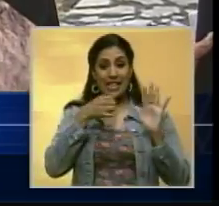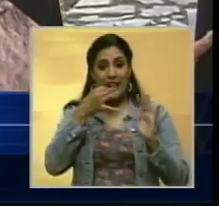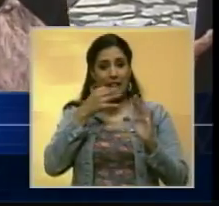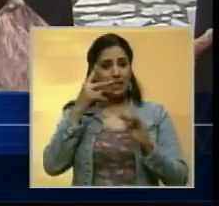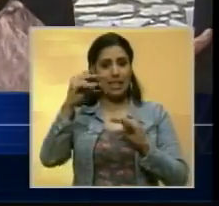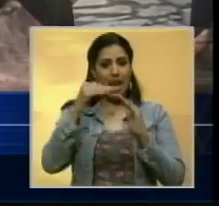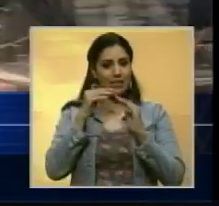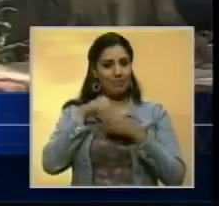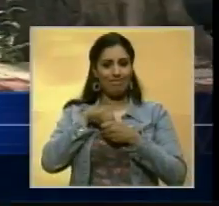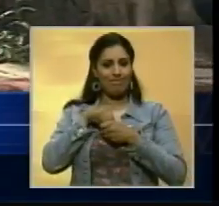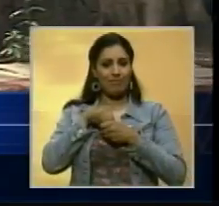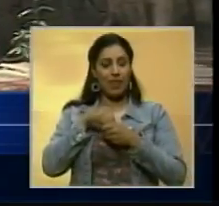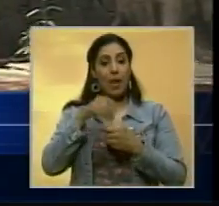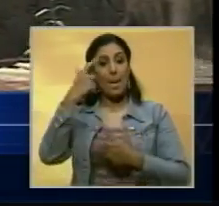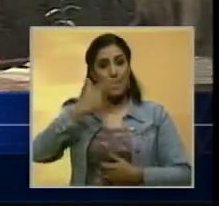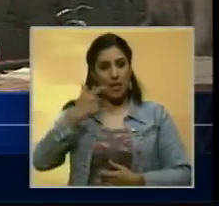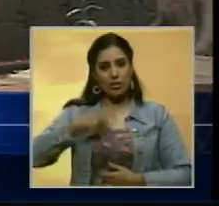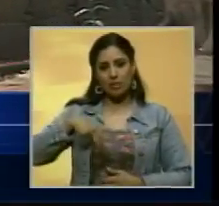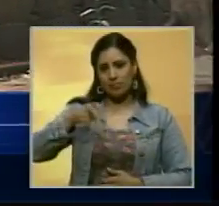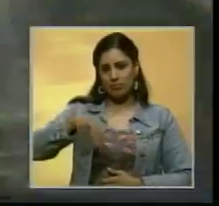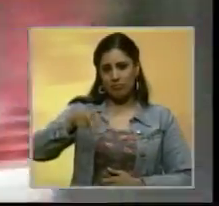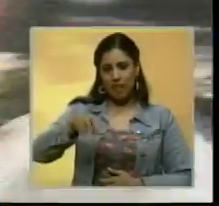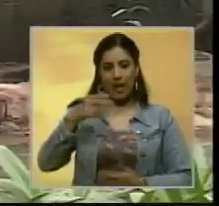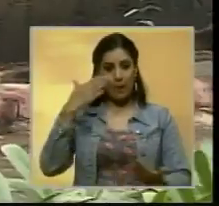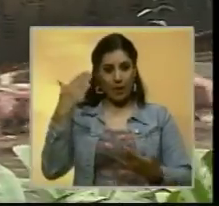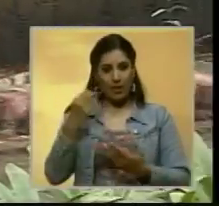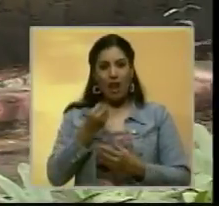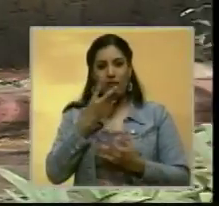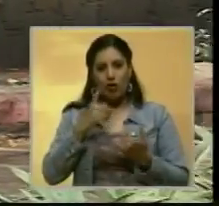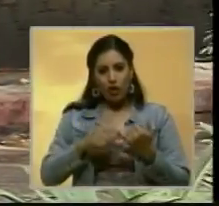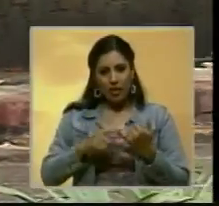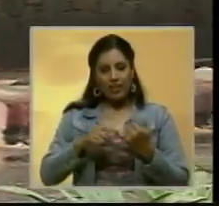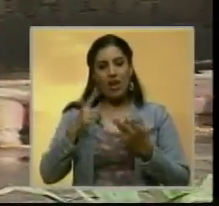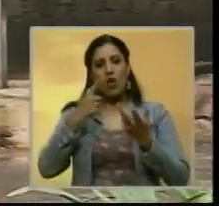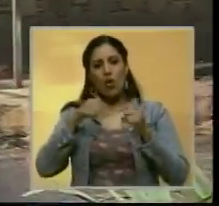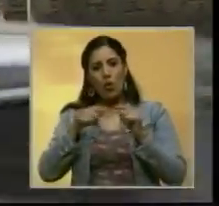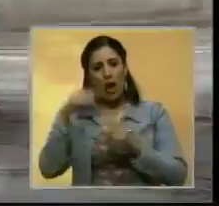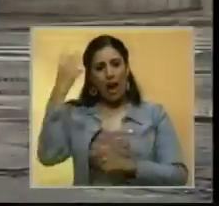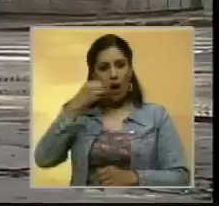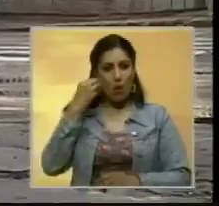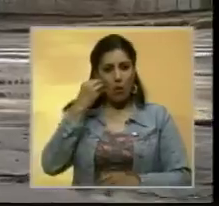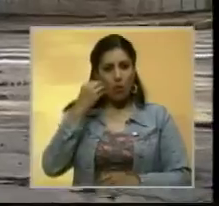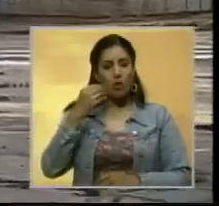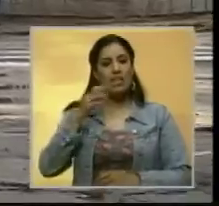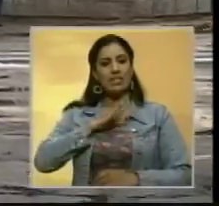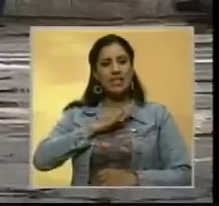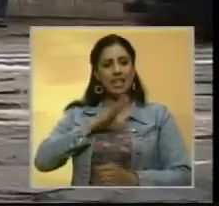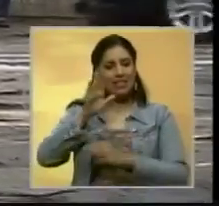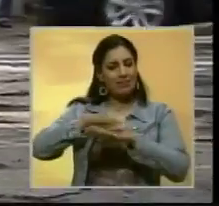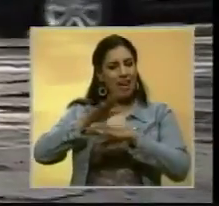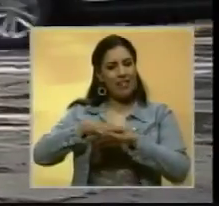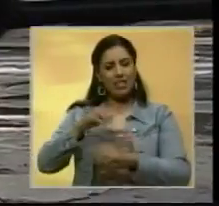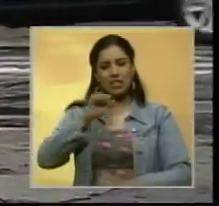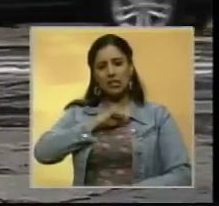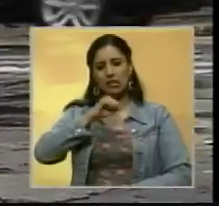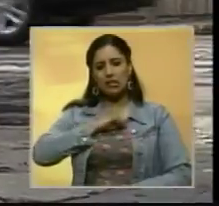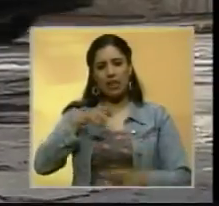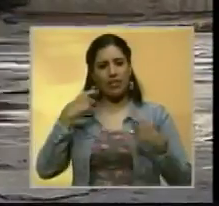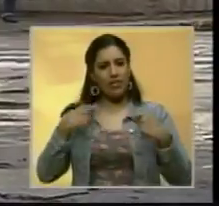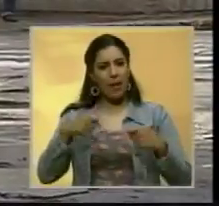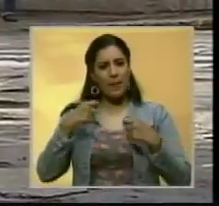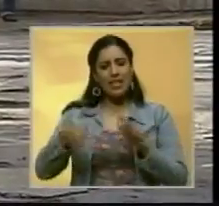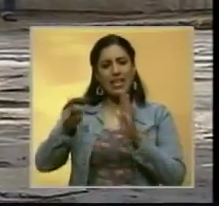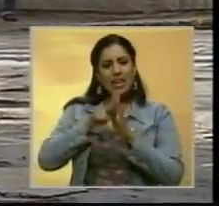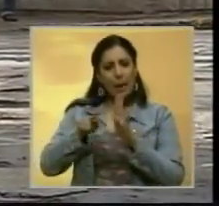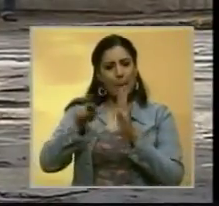puede salir de su casa. Personas que transitan sectores como La Florida, Las Palmas y Los Caobos ponen de manifiesto su temor por los